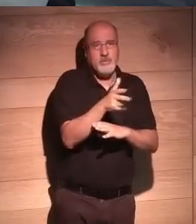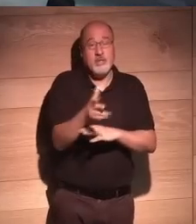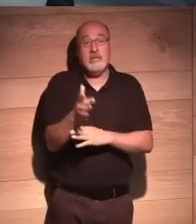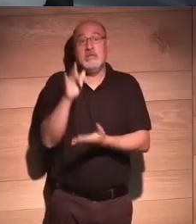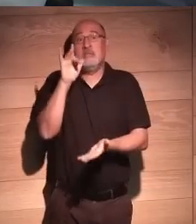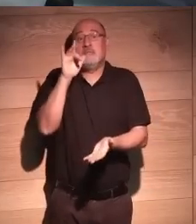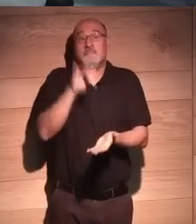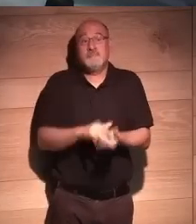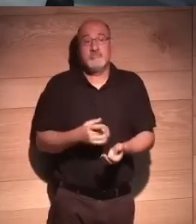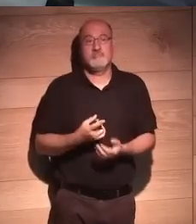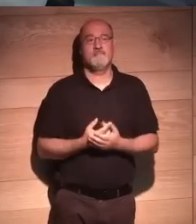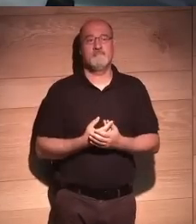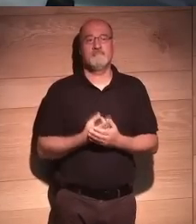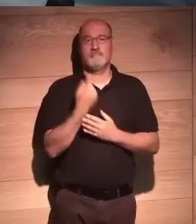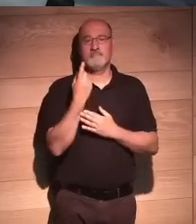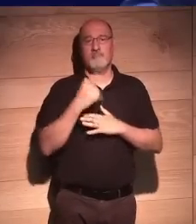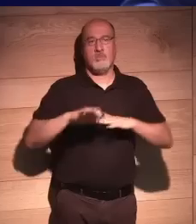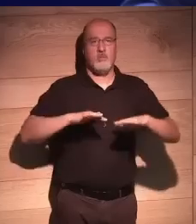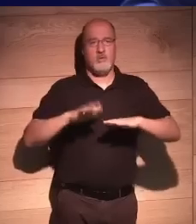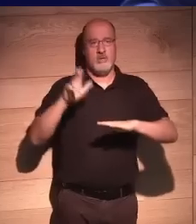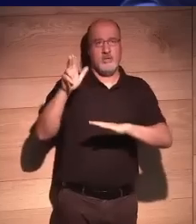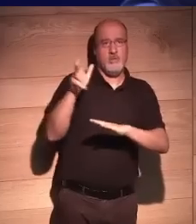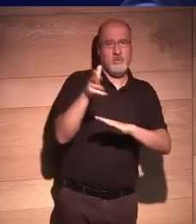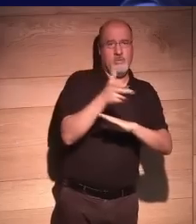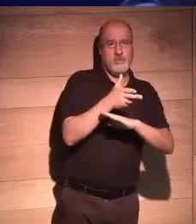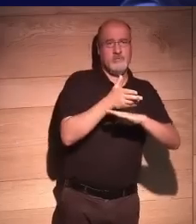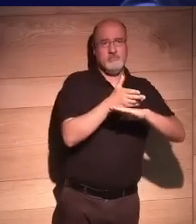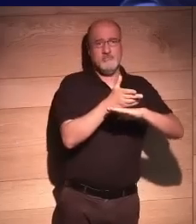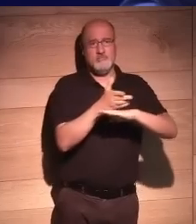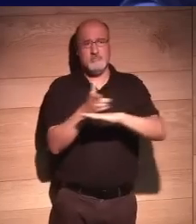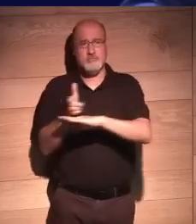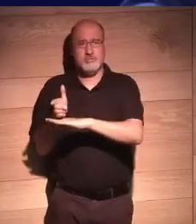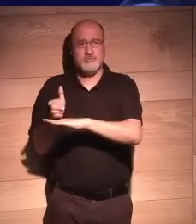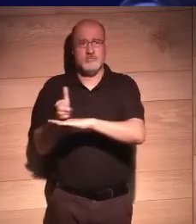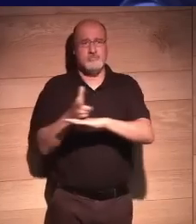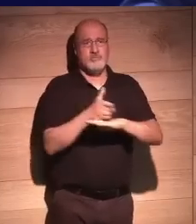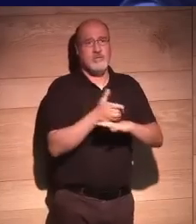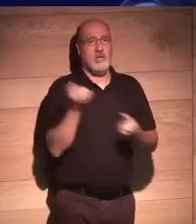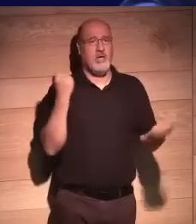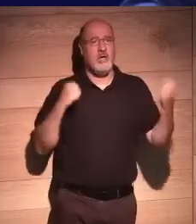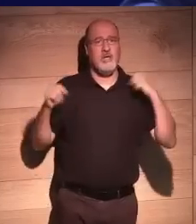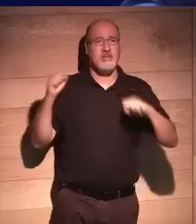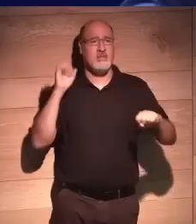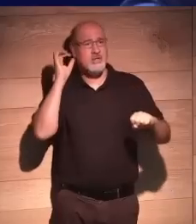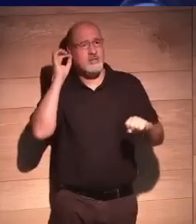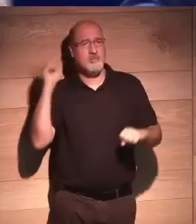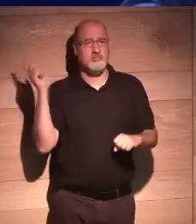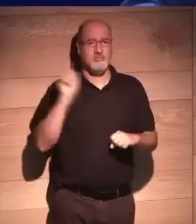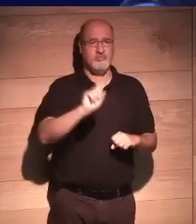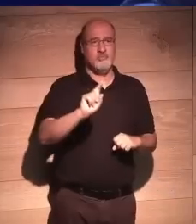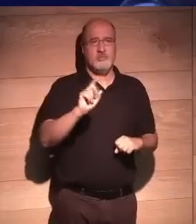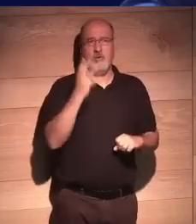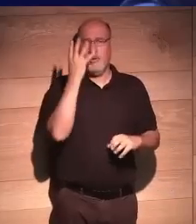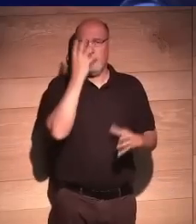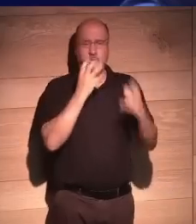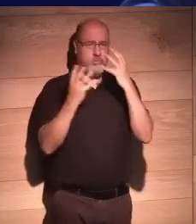hubo había un movimiento de cámara de la actriz llegaba y muy ¿Qué triste